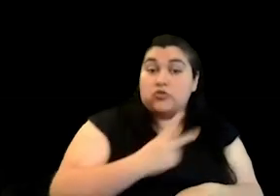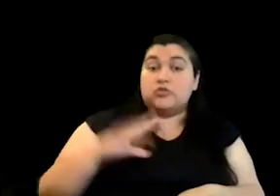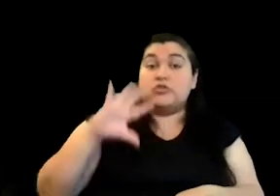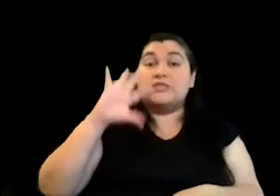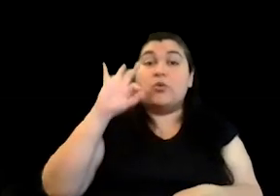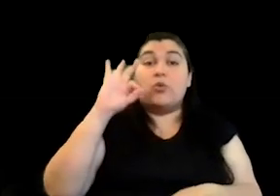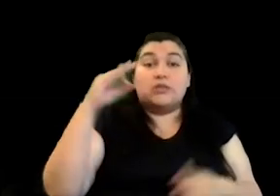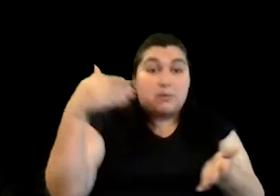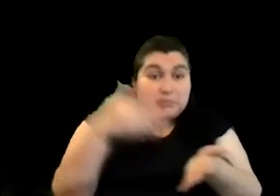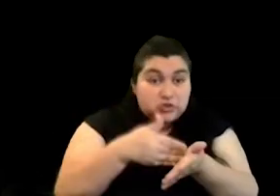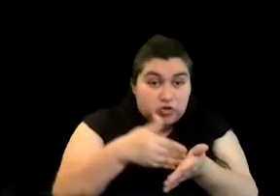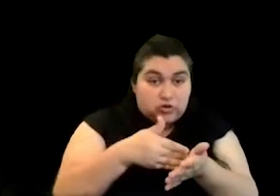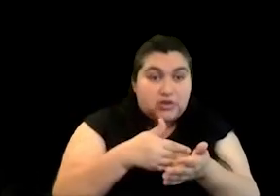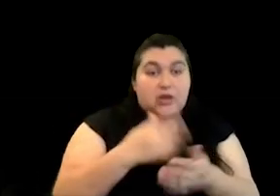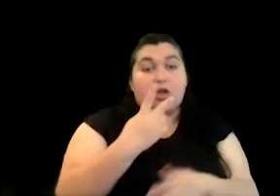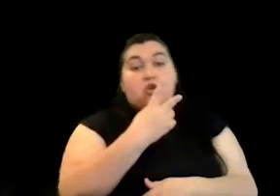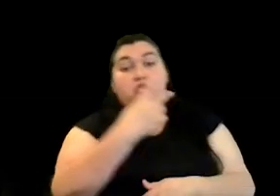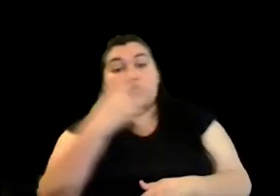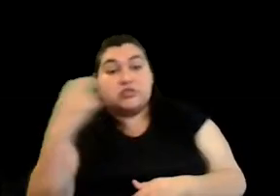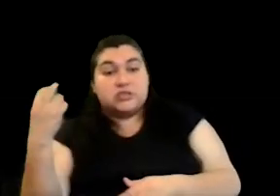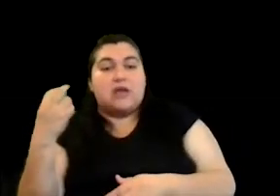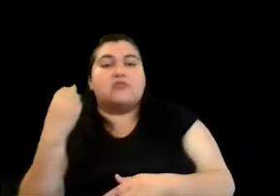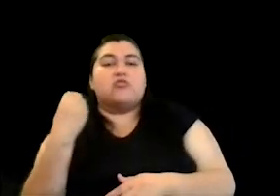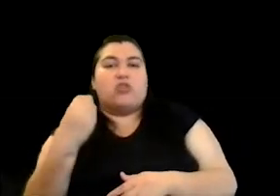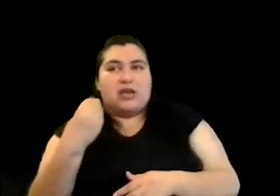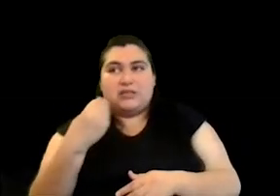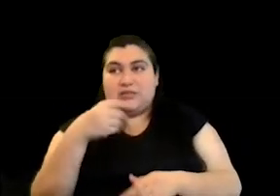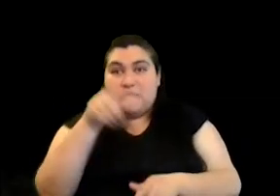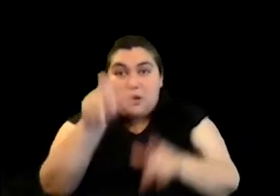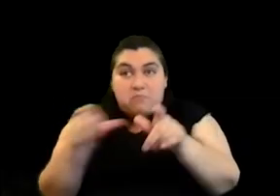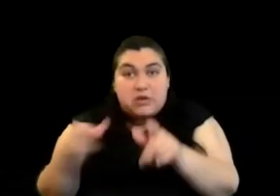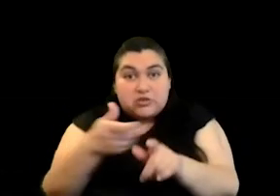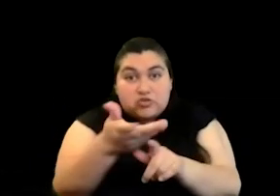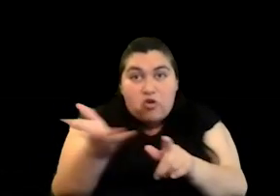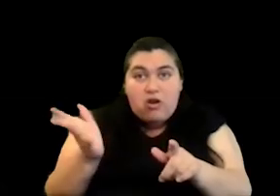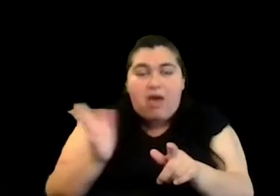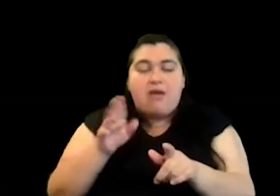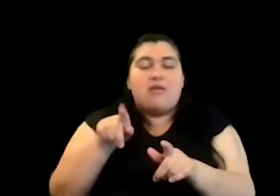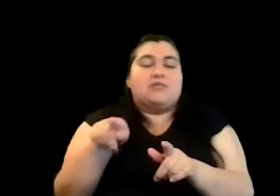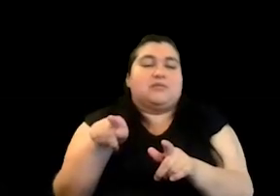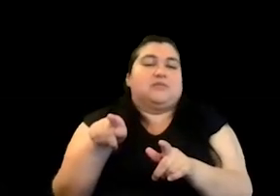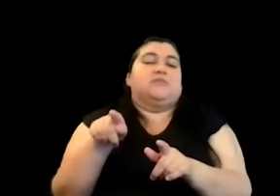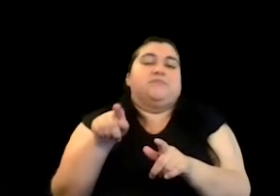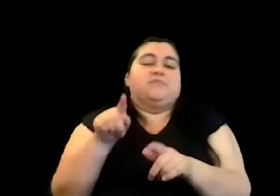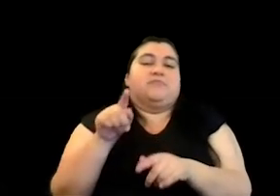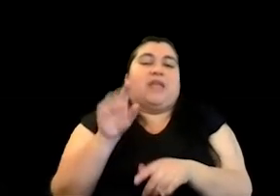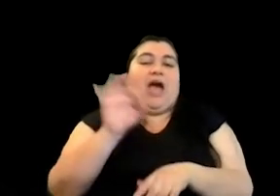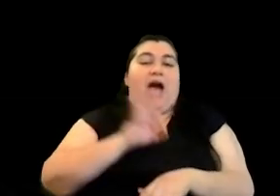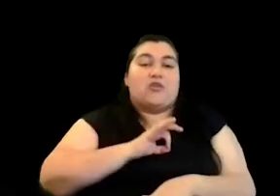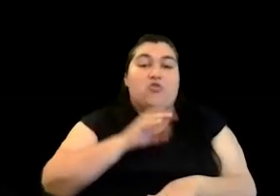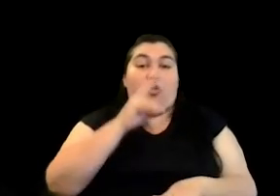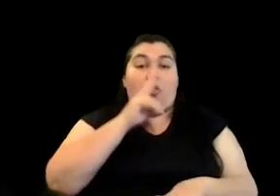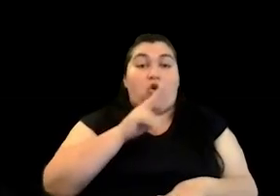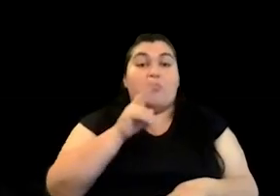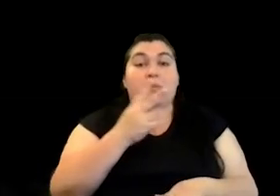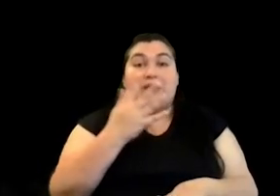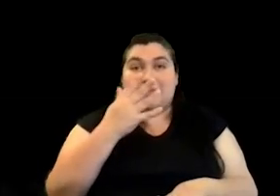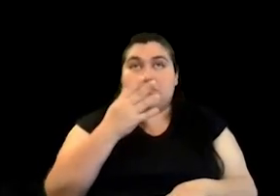millones y 200 millones para el resto de contribuyentes, a partir del año 2027,